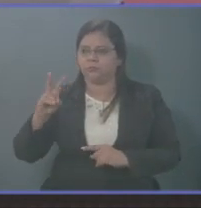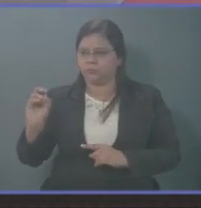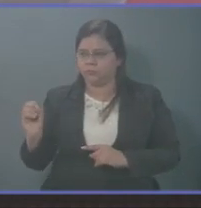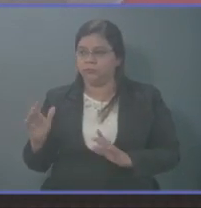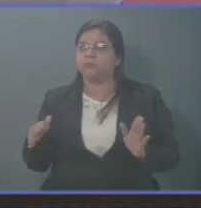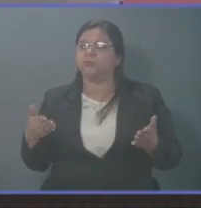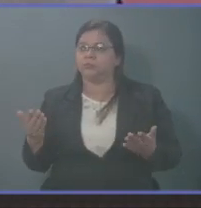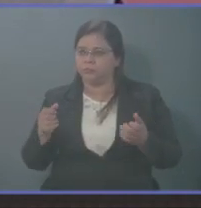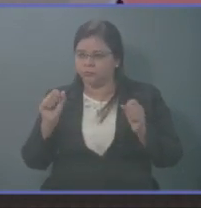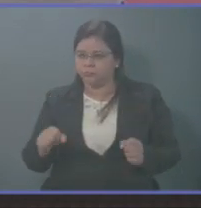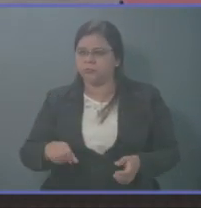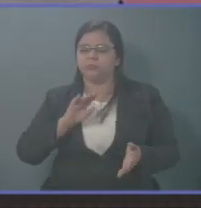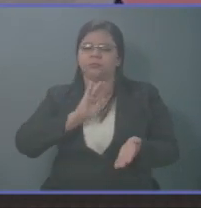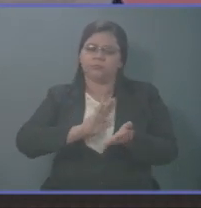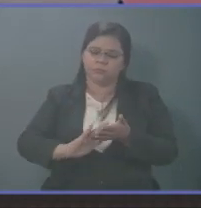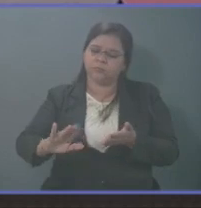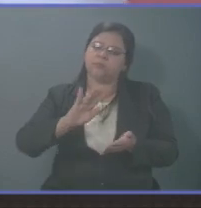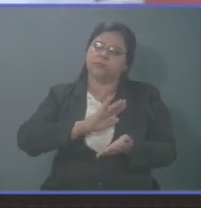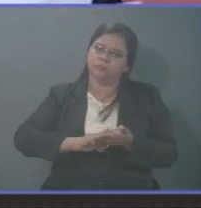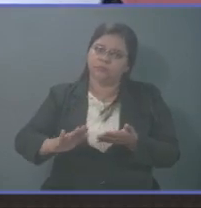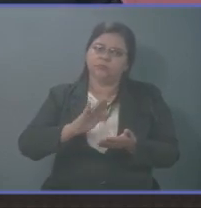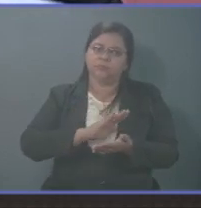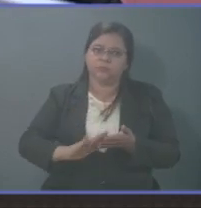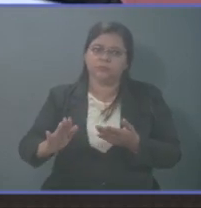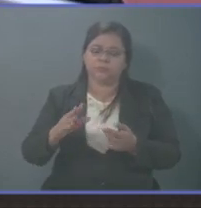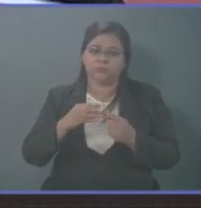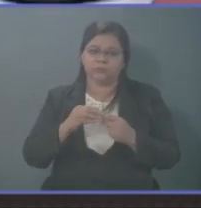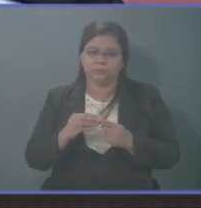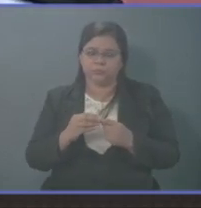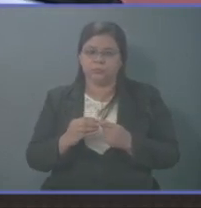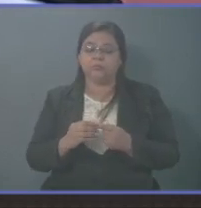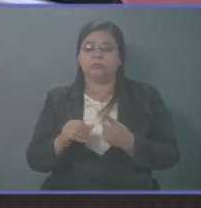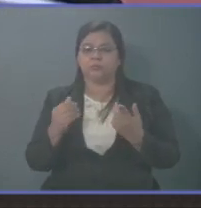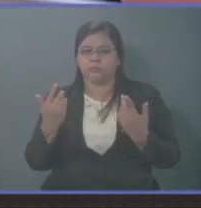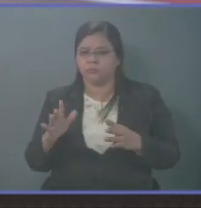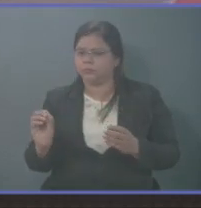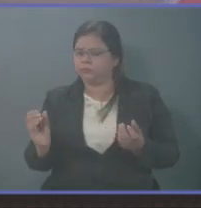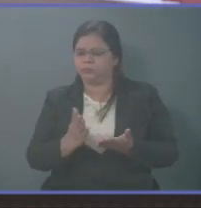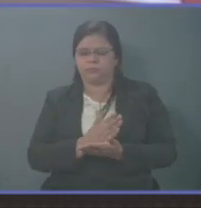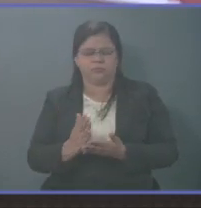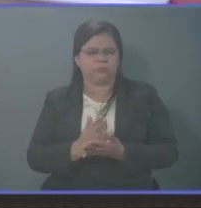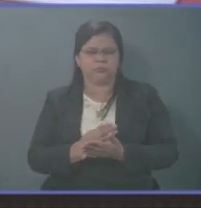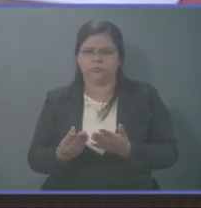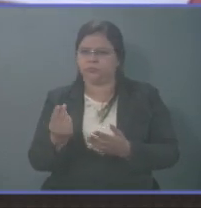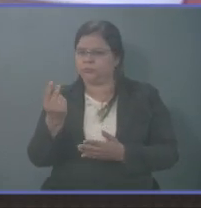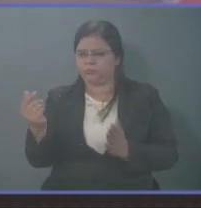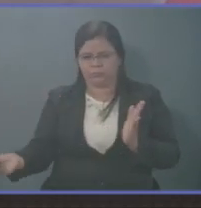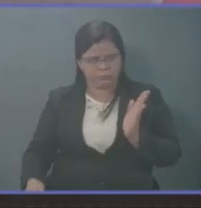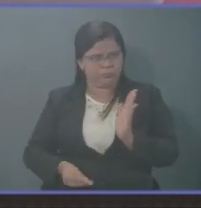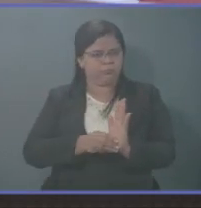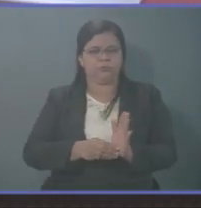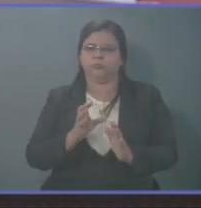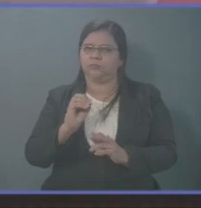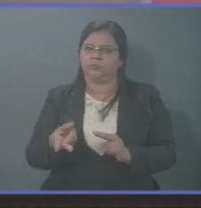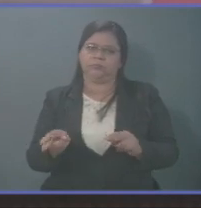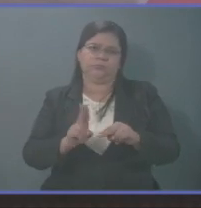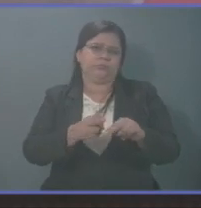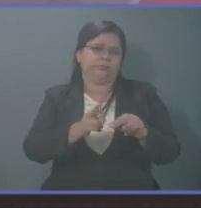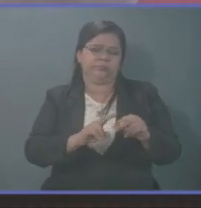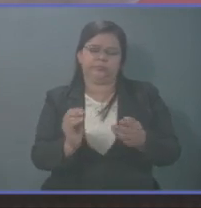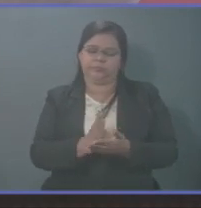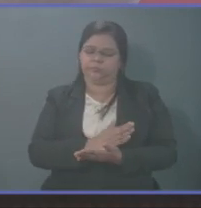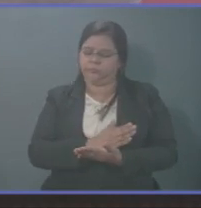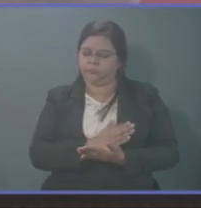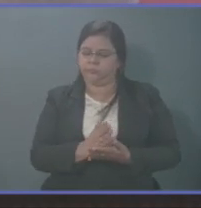que presenten y paguen la referida contribución especial, la cual no causará intereses, recargos ni multas.